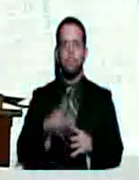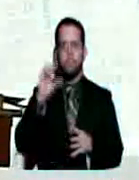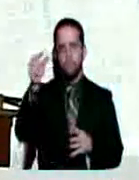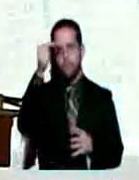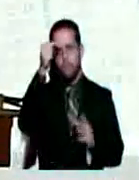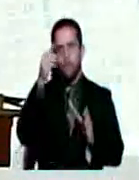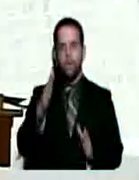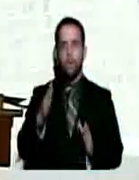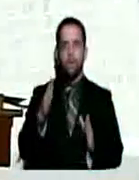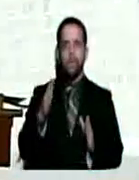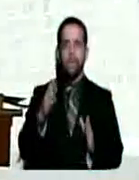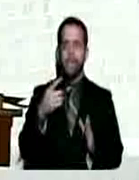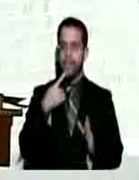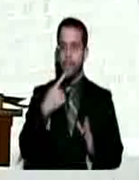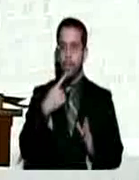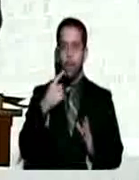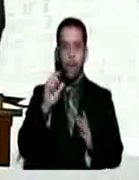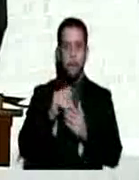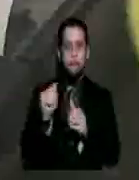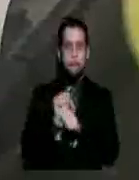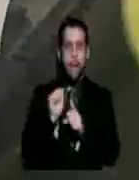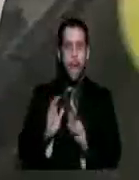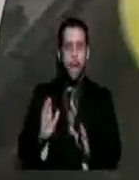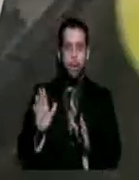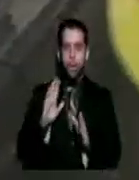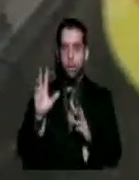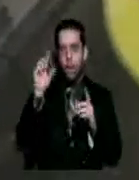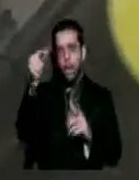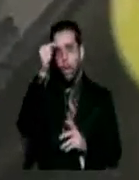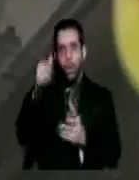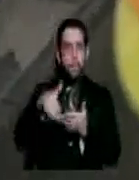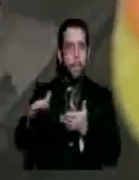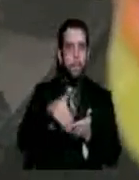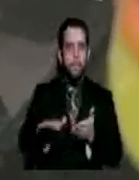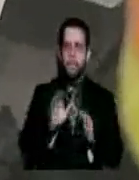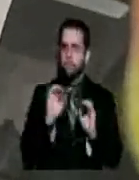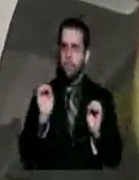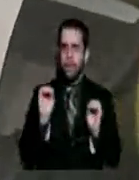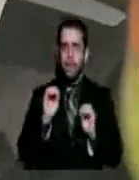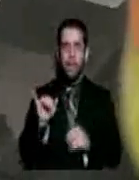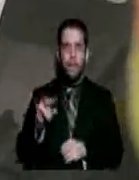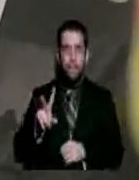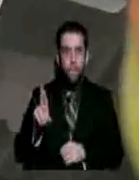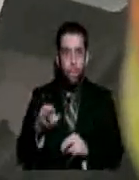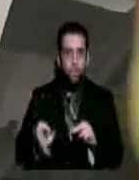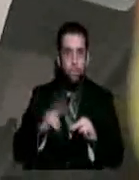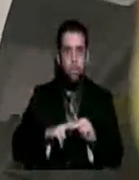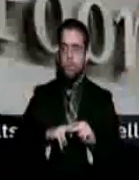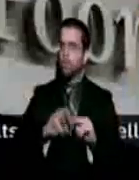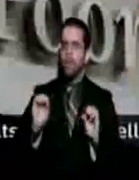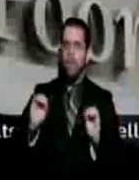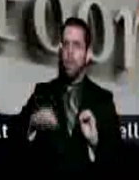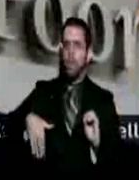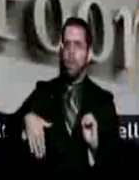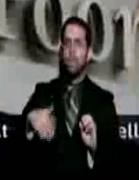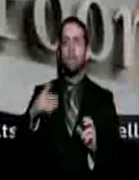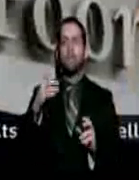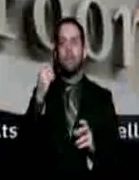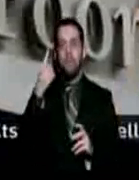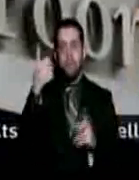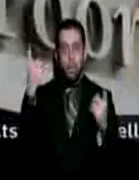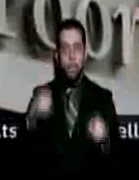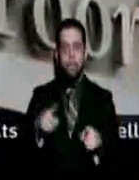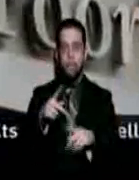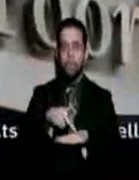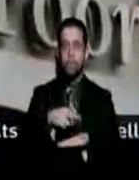Gobernador rechazó el despido de empleados públicos y un aumento al IBU como parte del rescate fiscal del país, luego de sufrir una